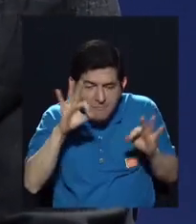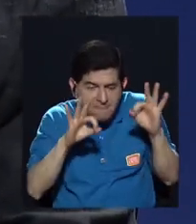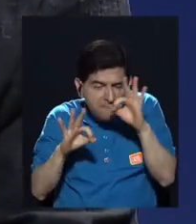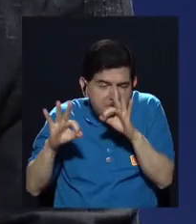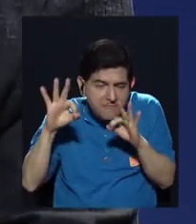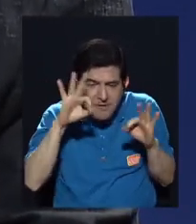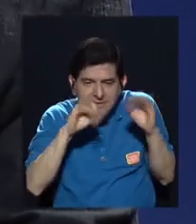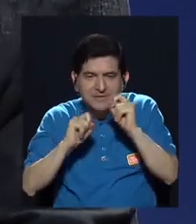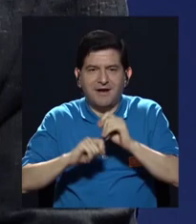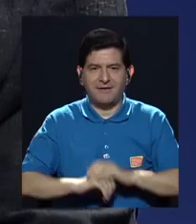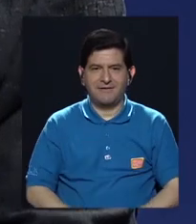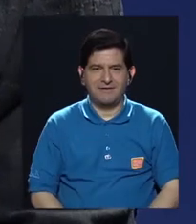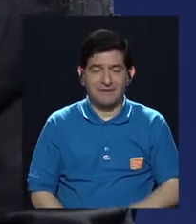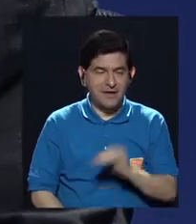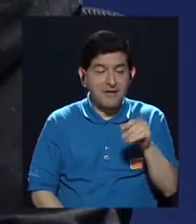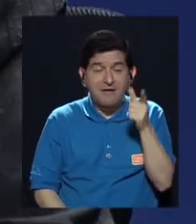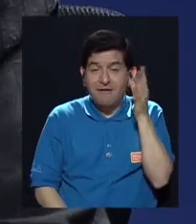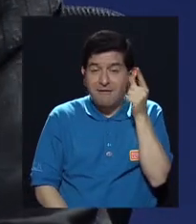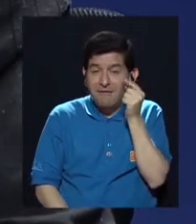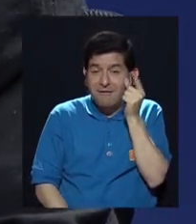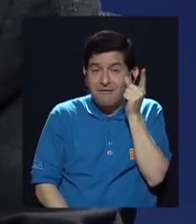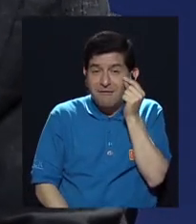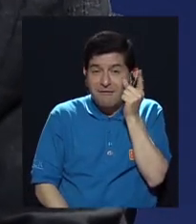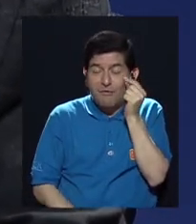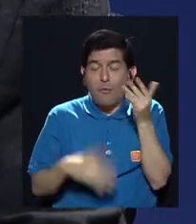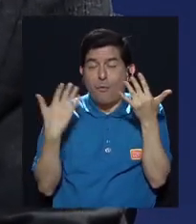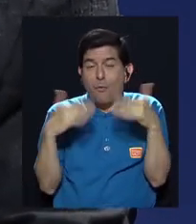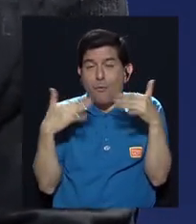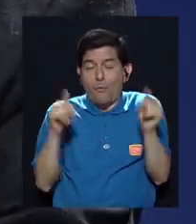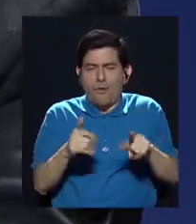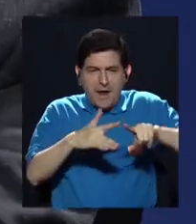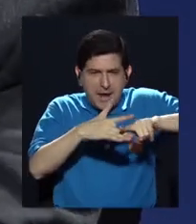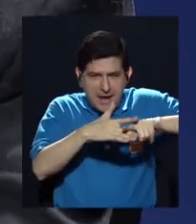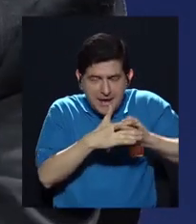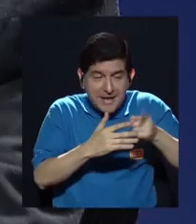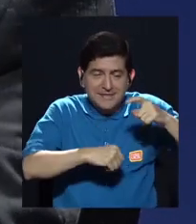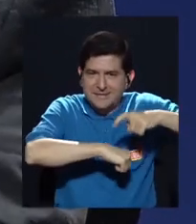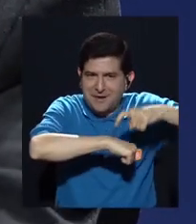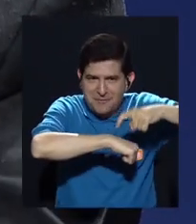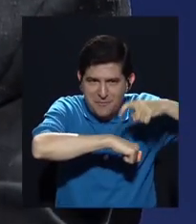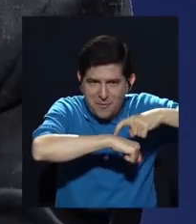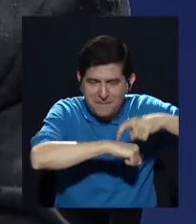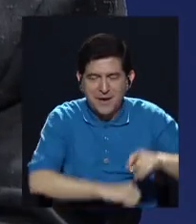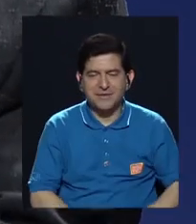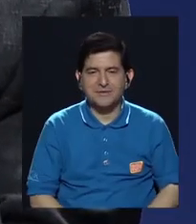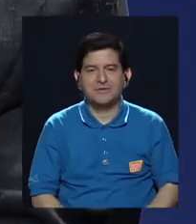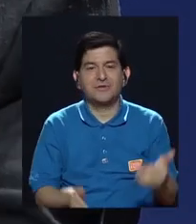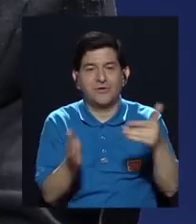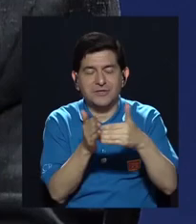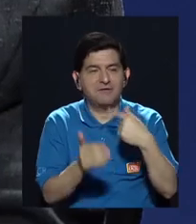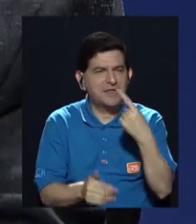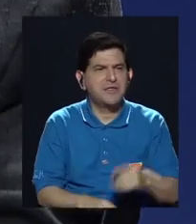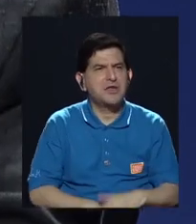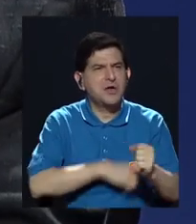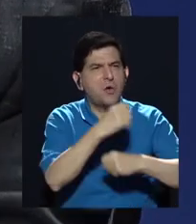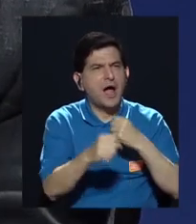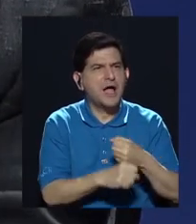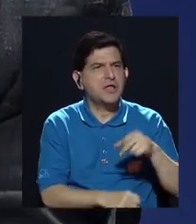en física. Y eran muy curiosos. Y comienza en aquel entonces, repito,